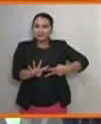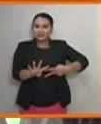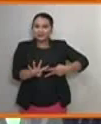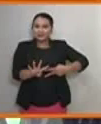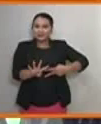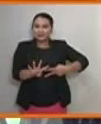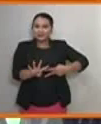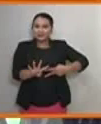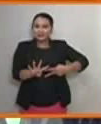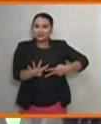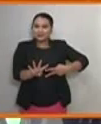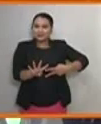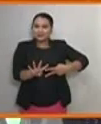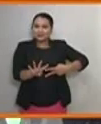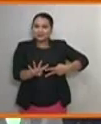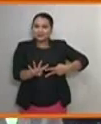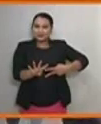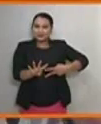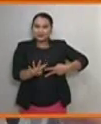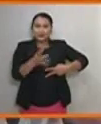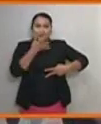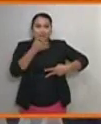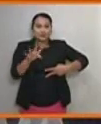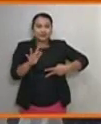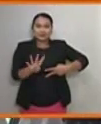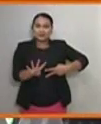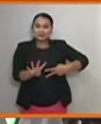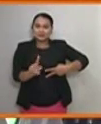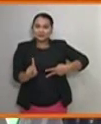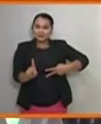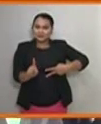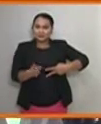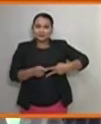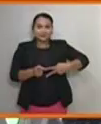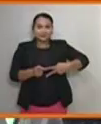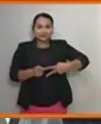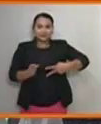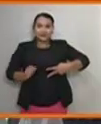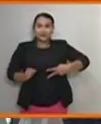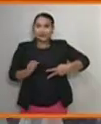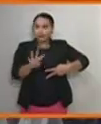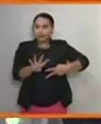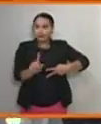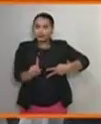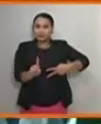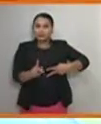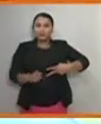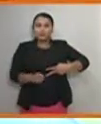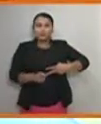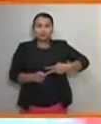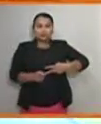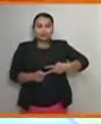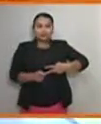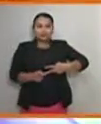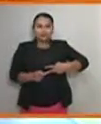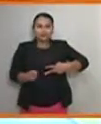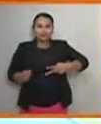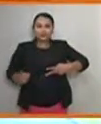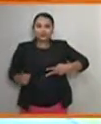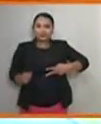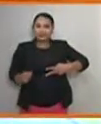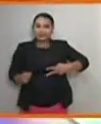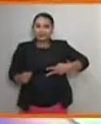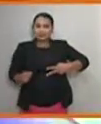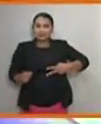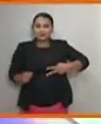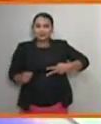es el 4. Segundo dígito, mucha suerte porque es el 1. Primer número ganador es el 41. Ahora conoceremos el segundo número ganador y su